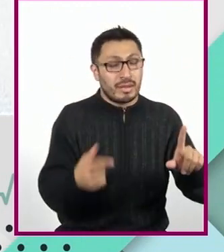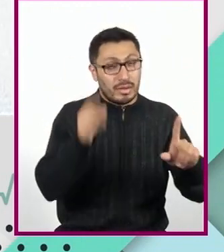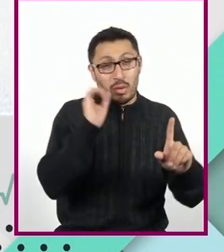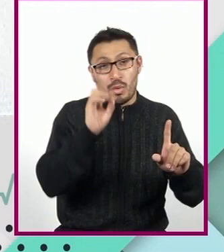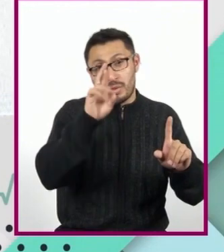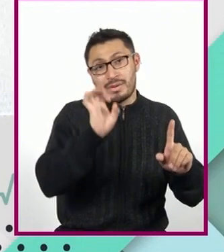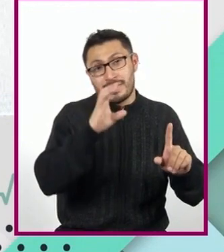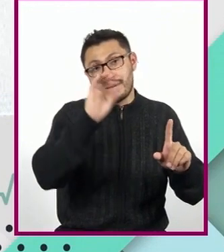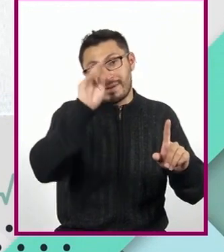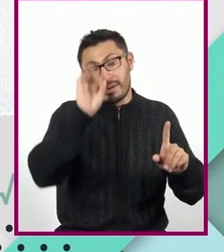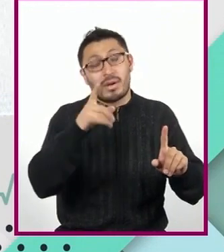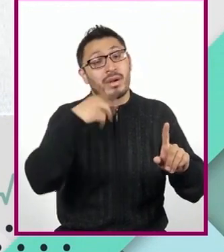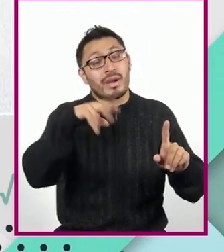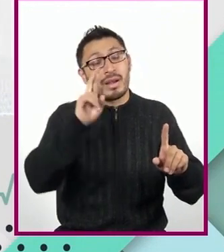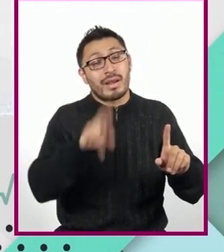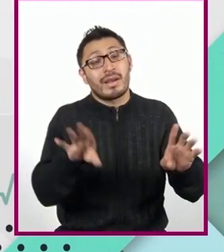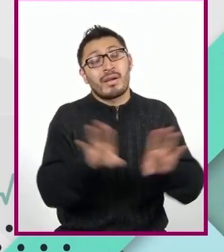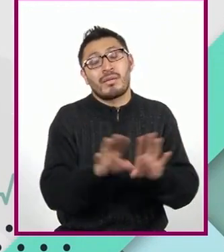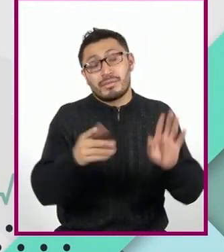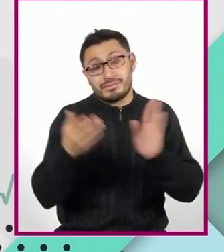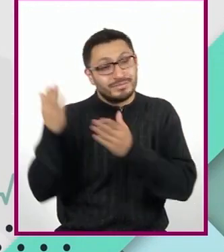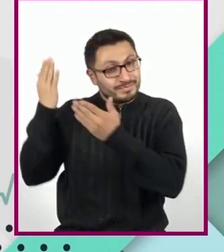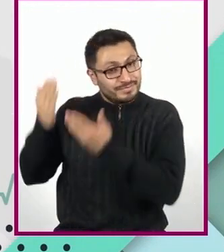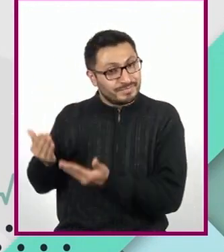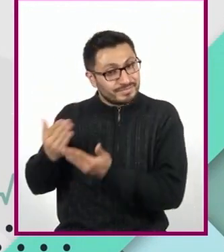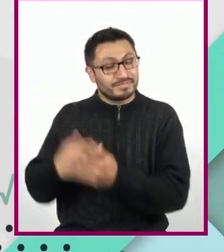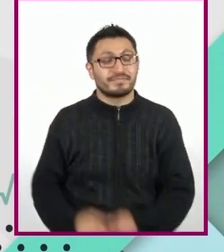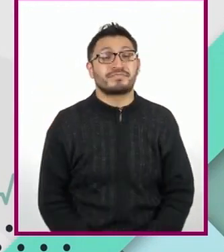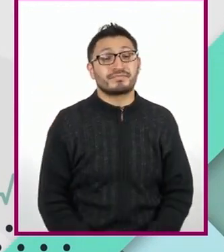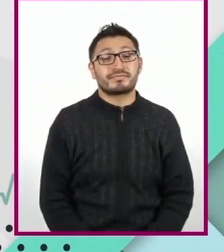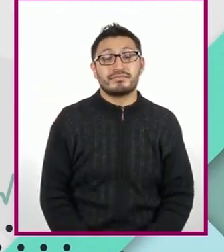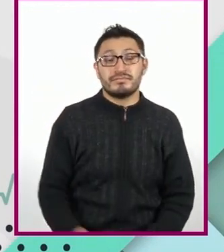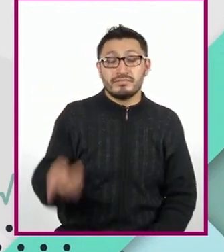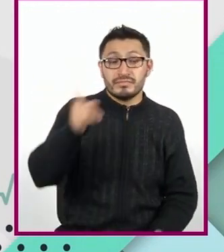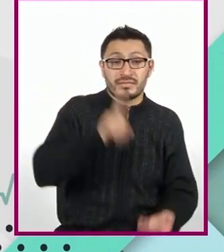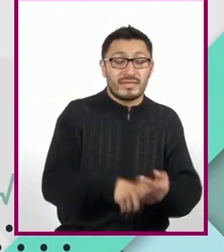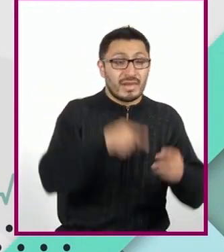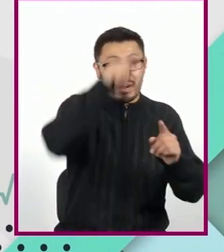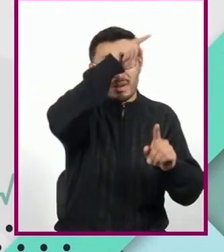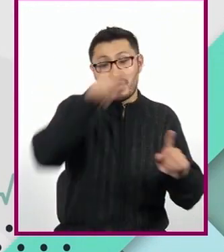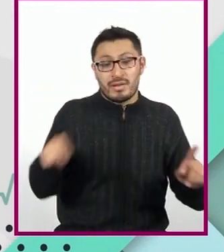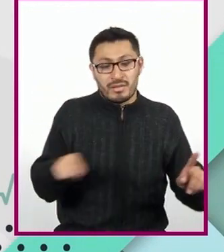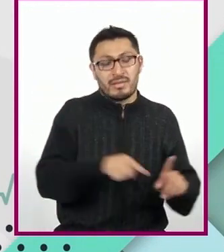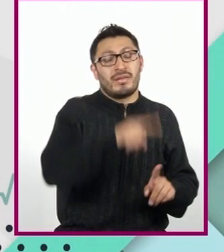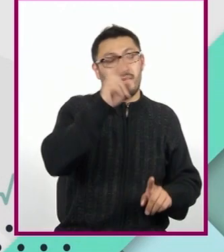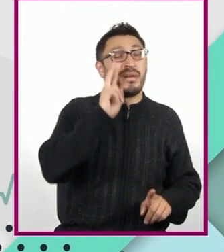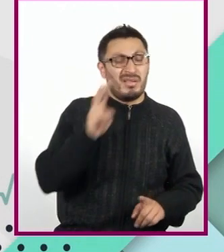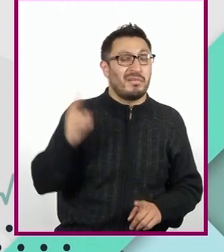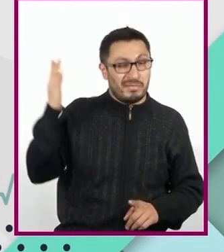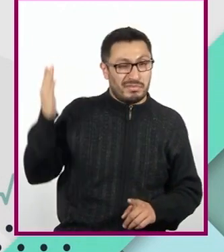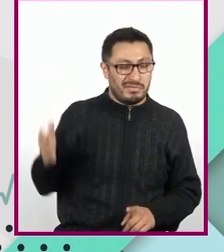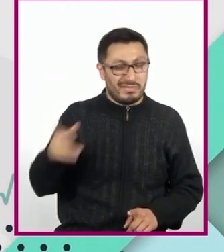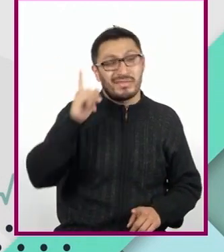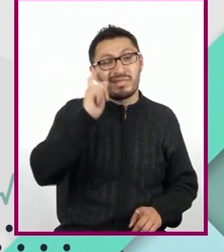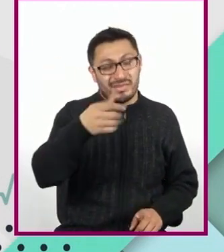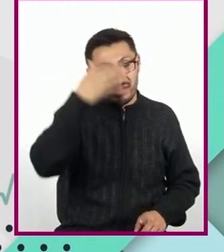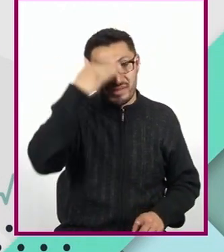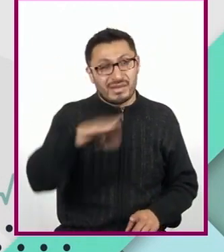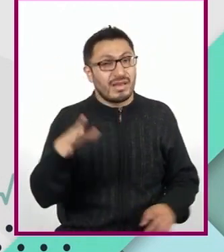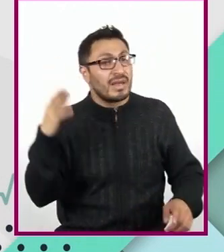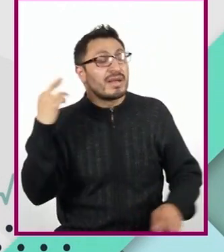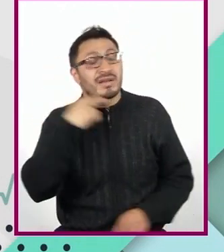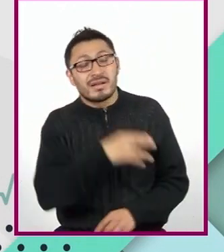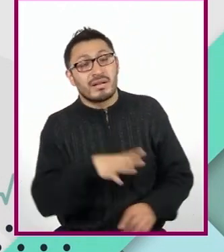Este ángulo se simboliza de la siguiente forma. Cuando en un triángulo veamos este símbolo, sabremos de inmediato que es